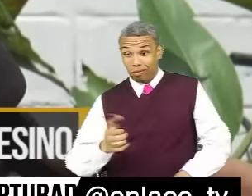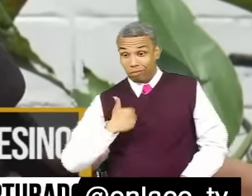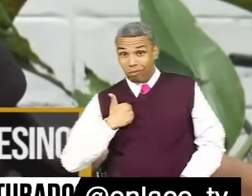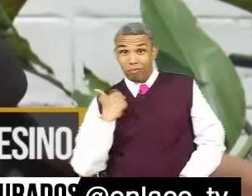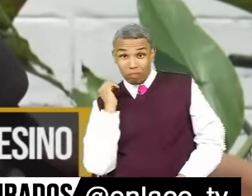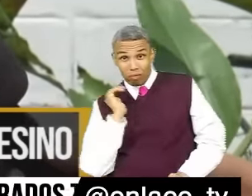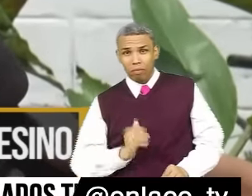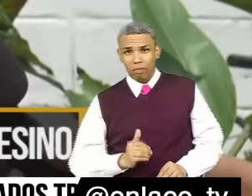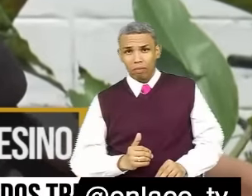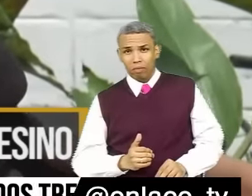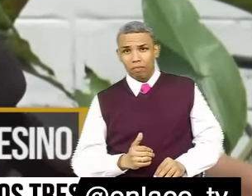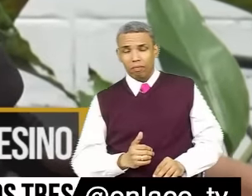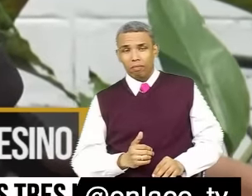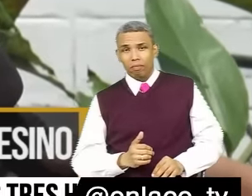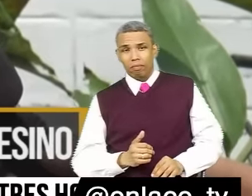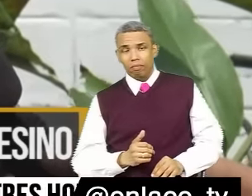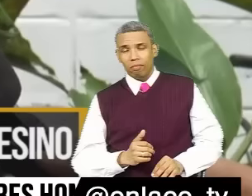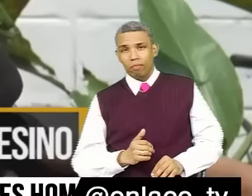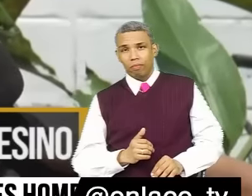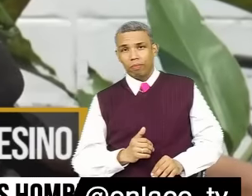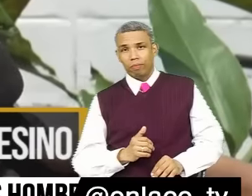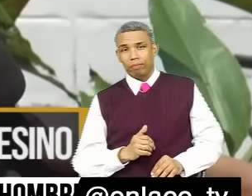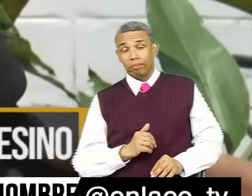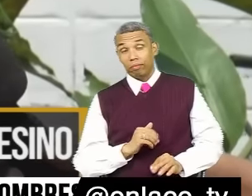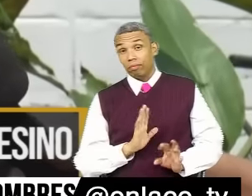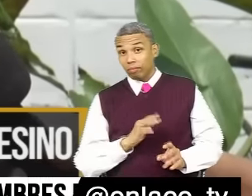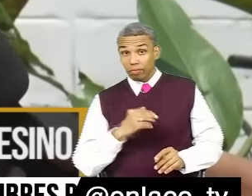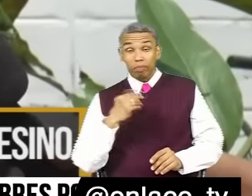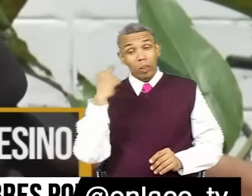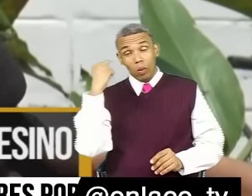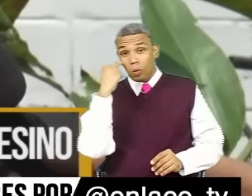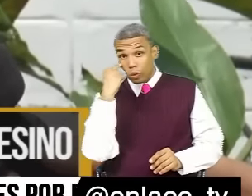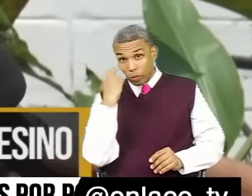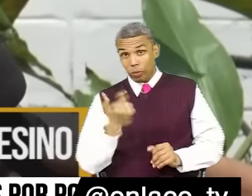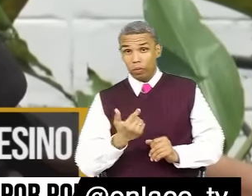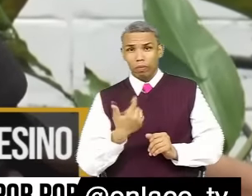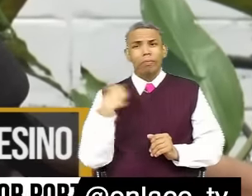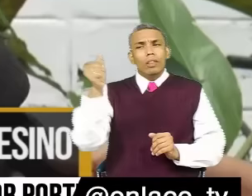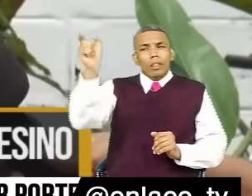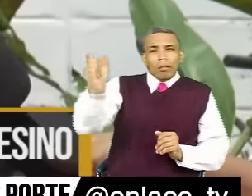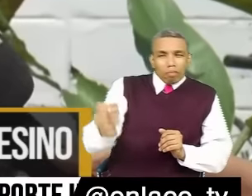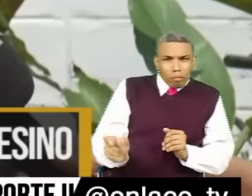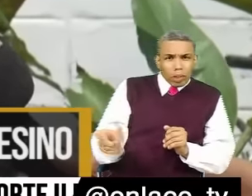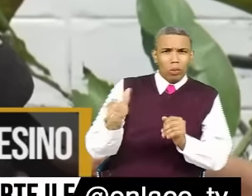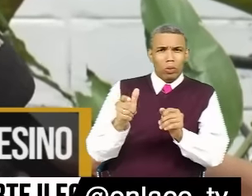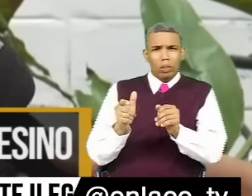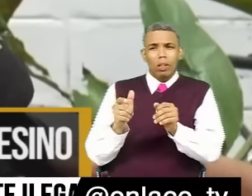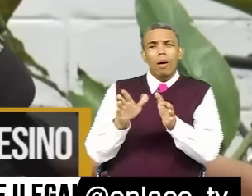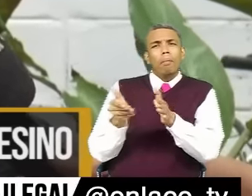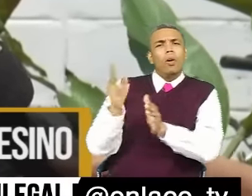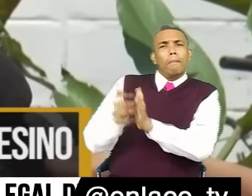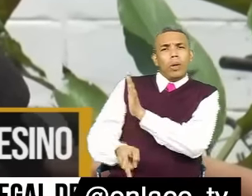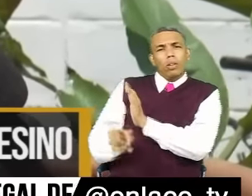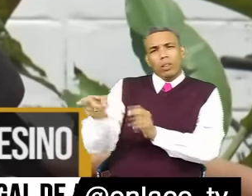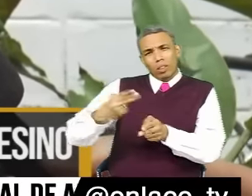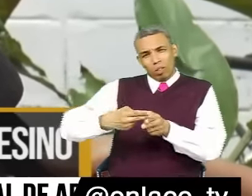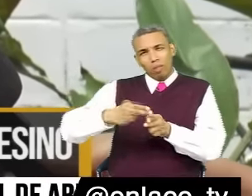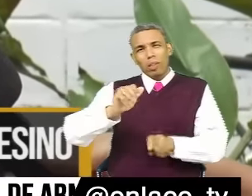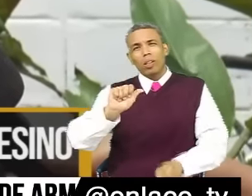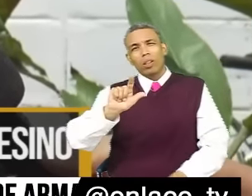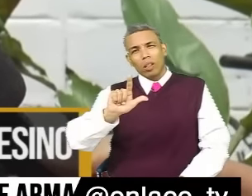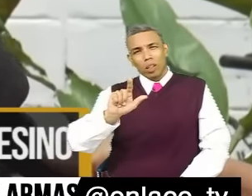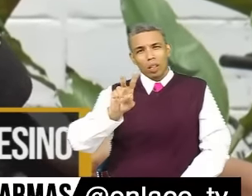generaron una situación de alerta en el homicidio de un campesino reconocido de nombre Álvaro García